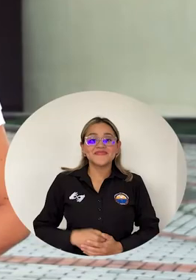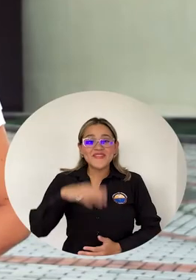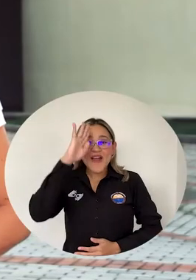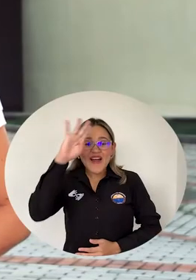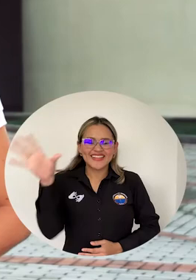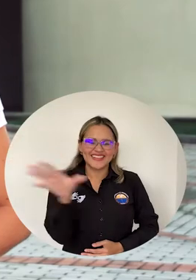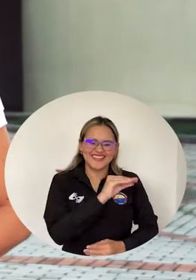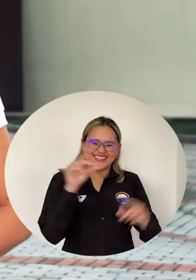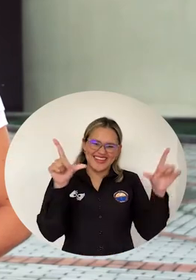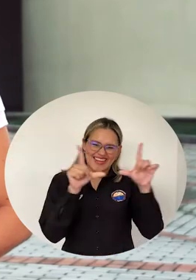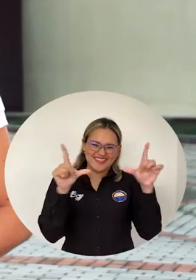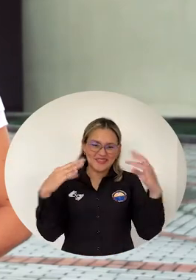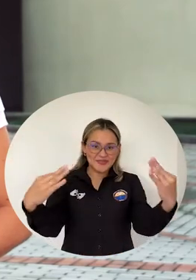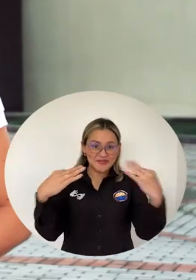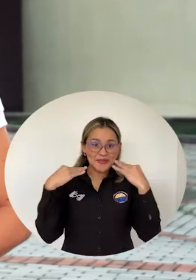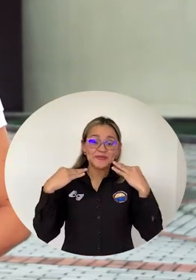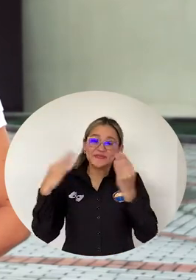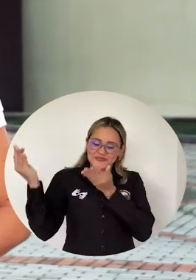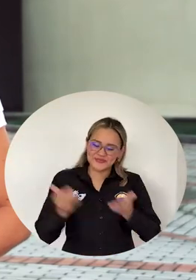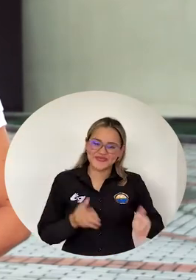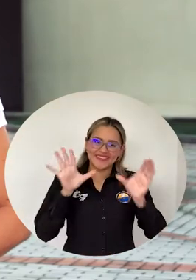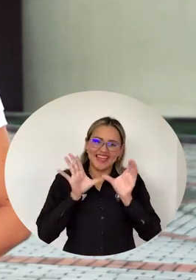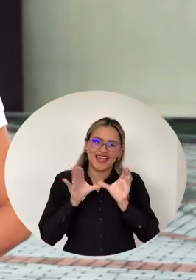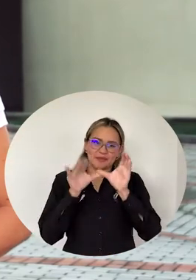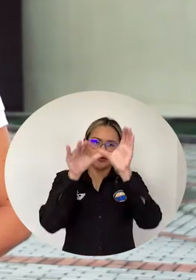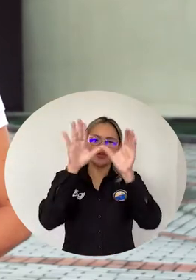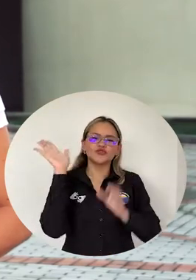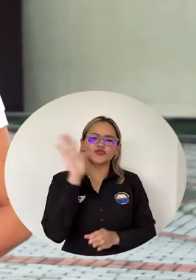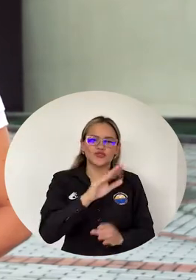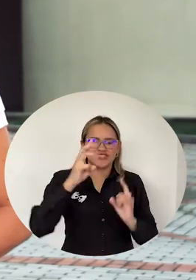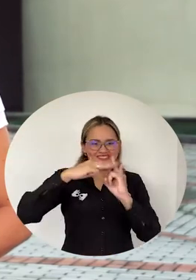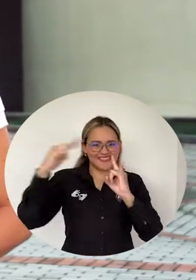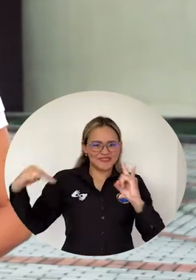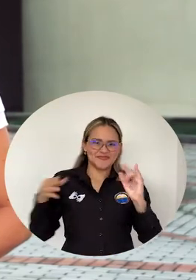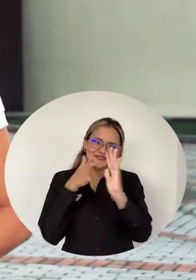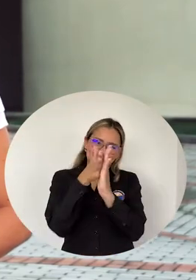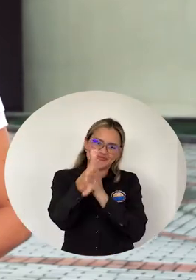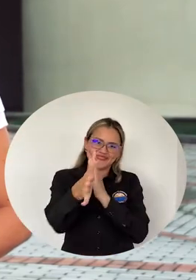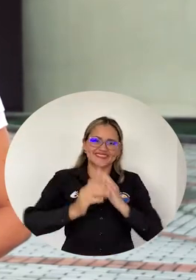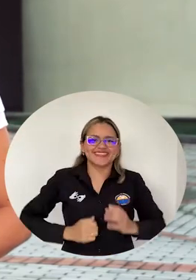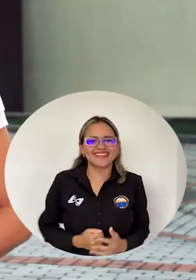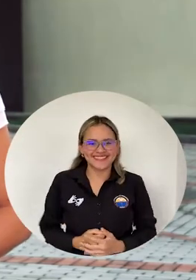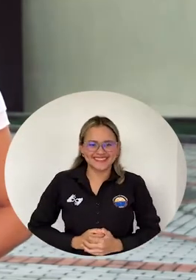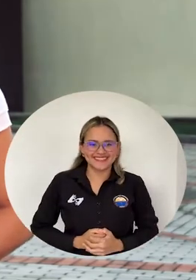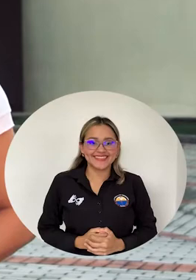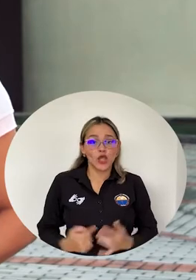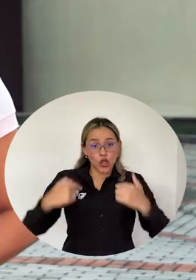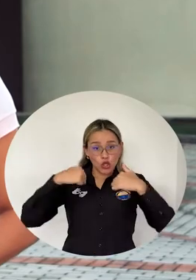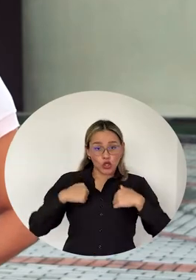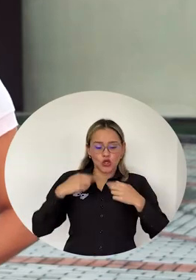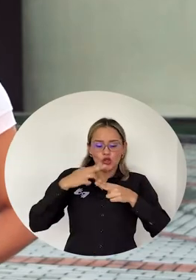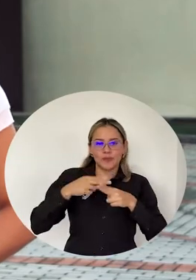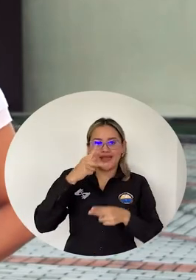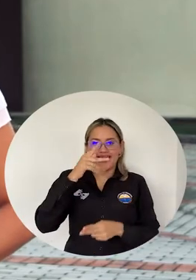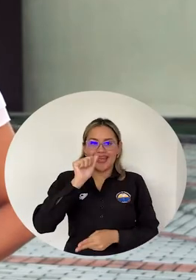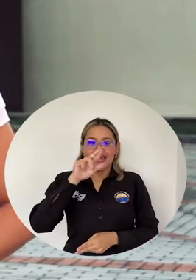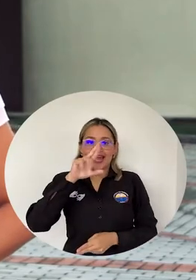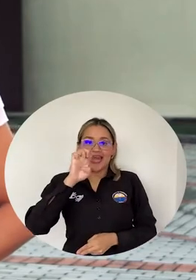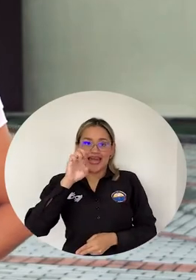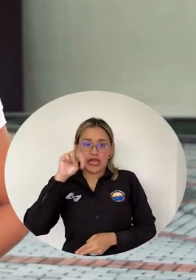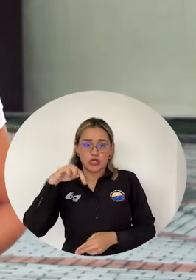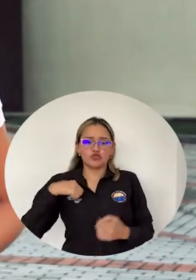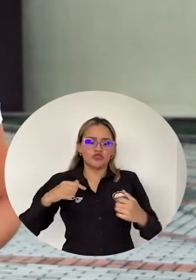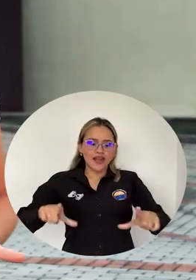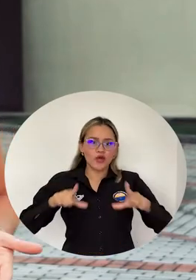Televidentes sean todos bienvenidos al Campus TV, programa institucional de la Universidad del Magdalena Yo soy Karen Cuau, graduada del